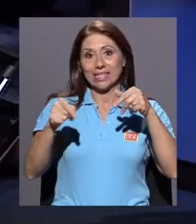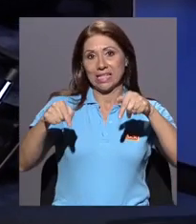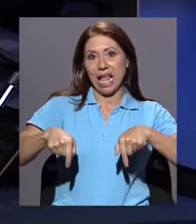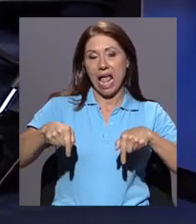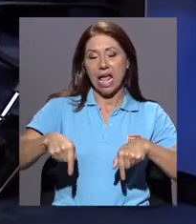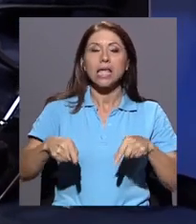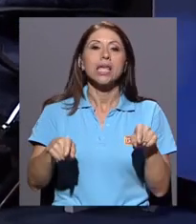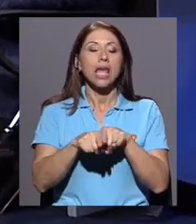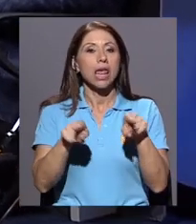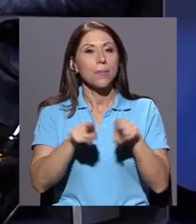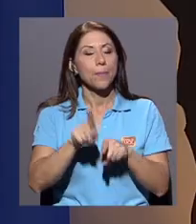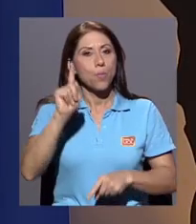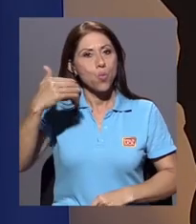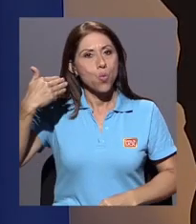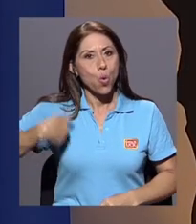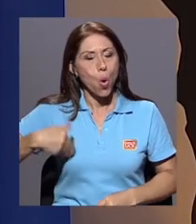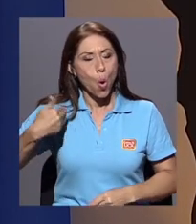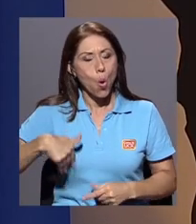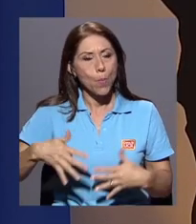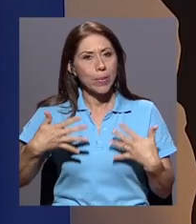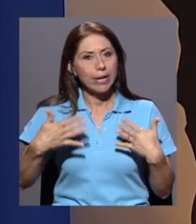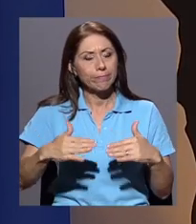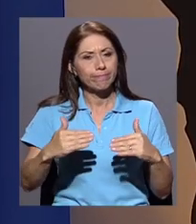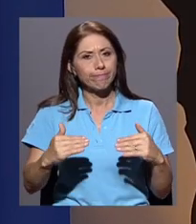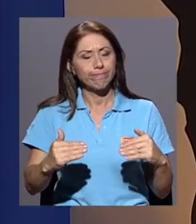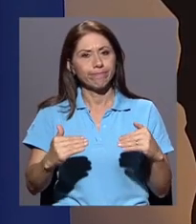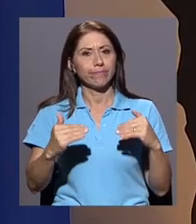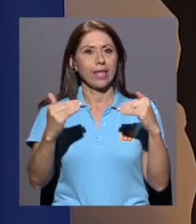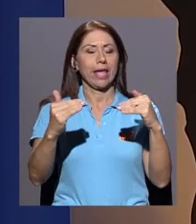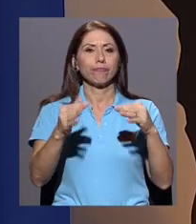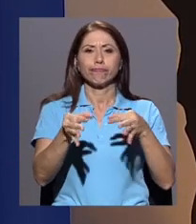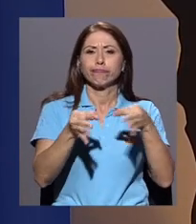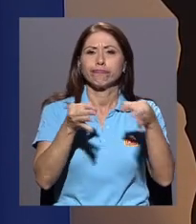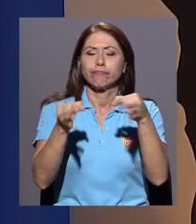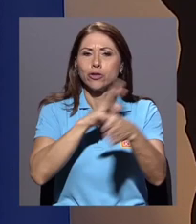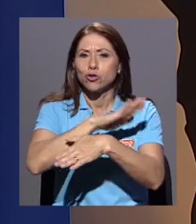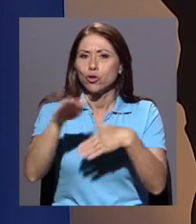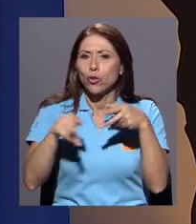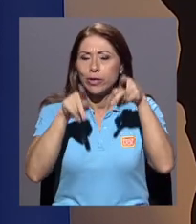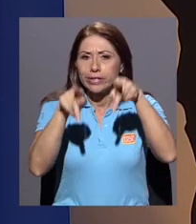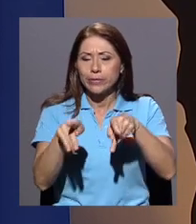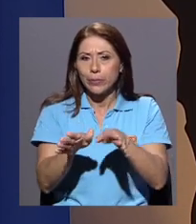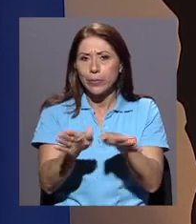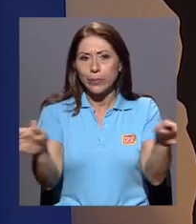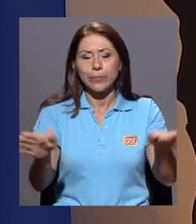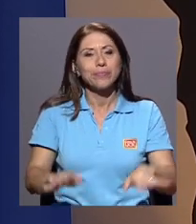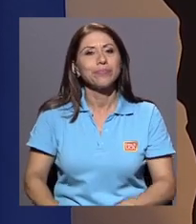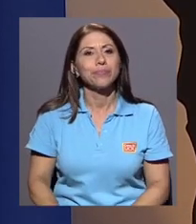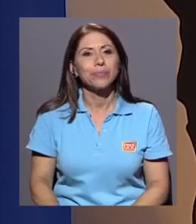visitante y además un hombre de academia para todas las audiencias. Don Silvio,